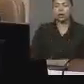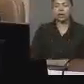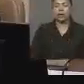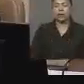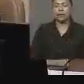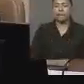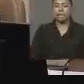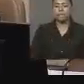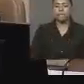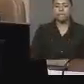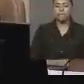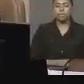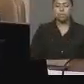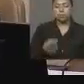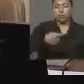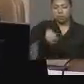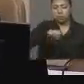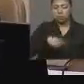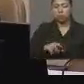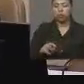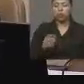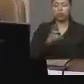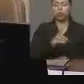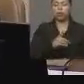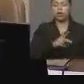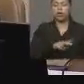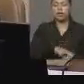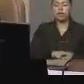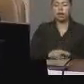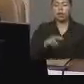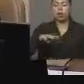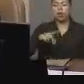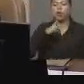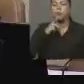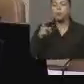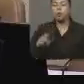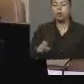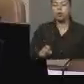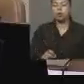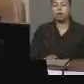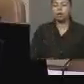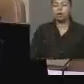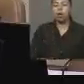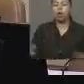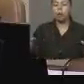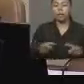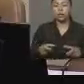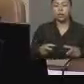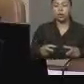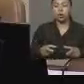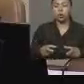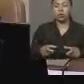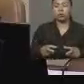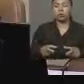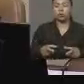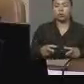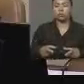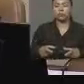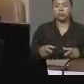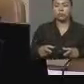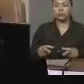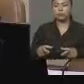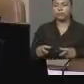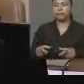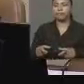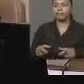Nosotros, con el senador Montes, en la subcomisión que él preside, insistimos en que había